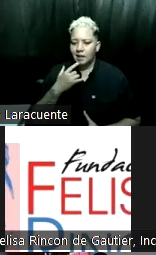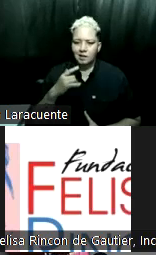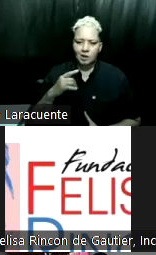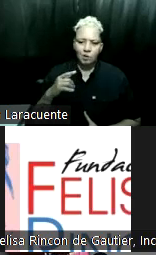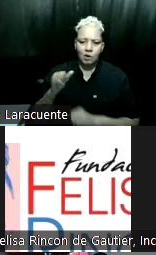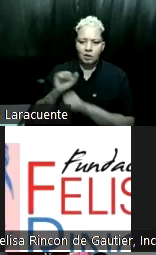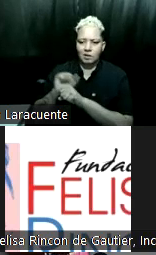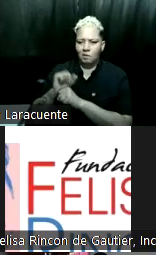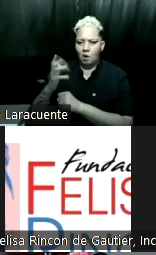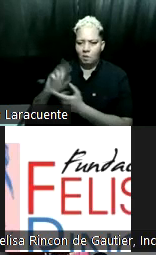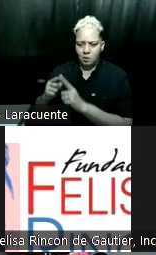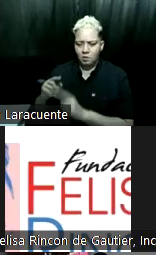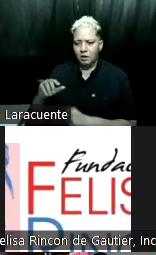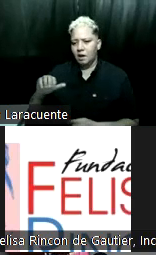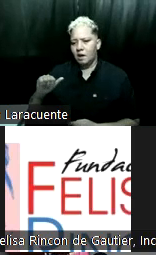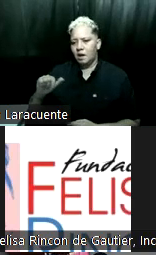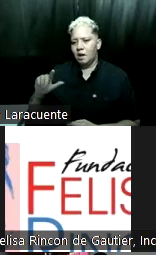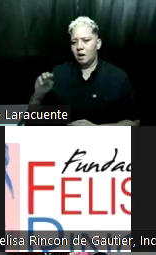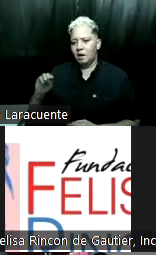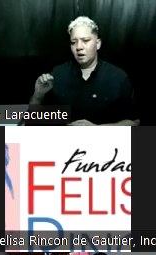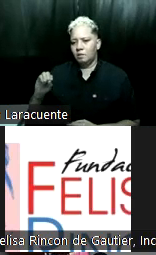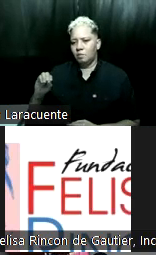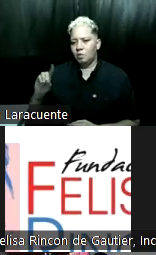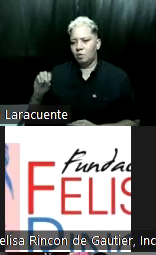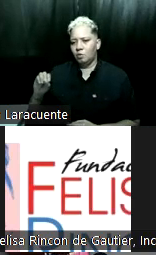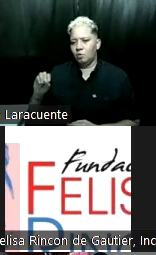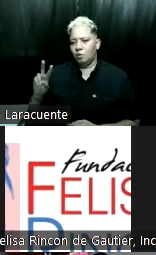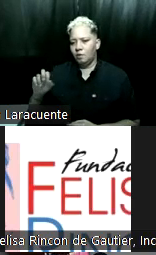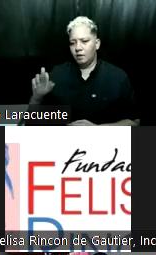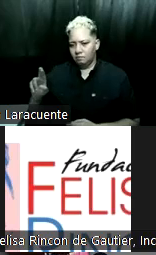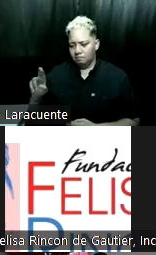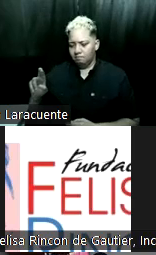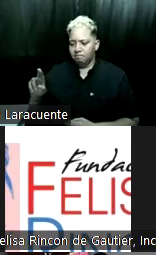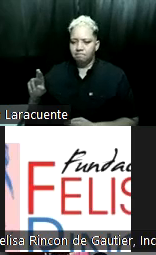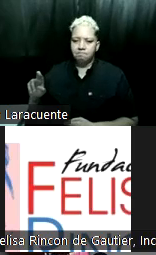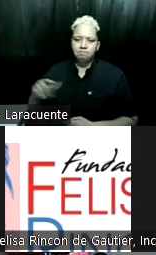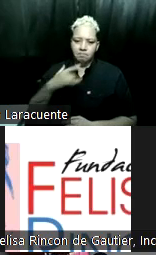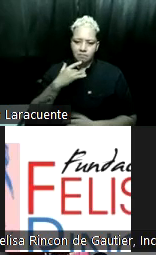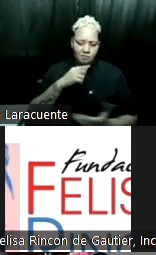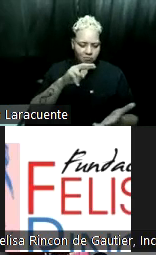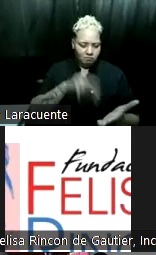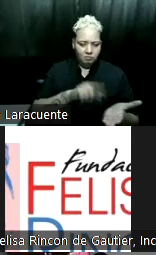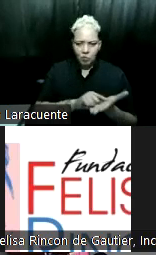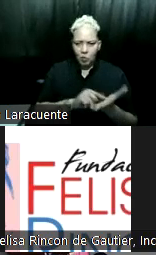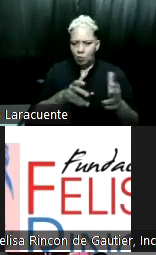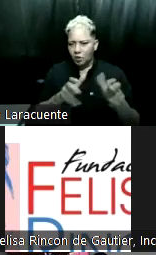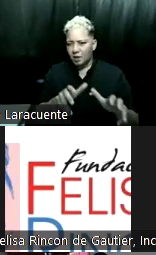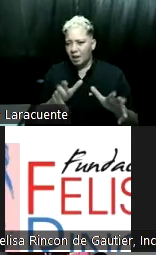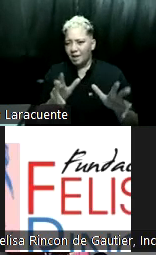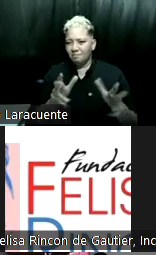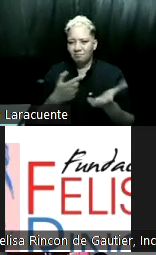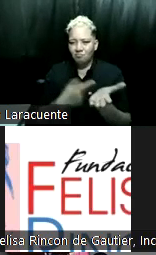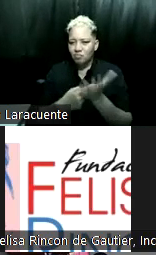veces leyendo estos periódicos daba la impresión de que de que no queríamos tocar esos